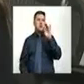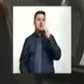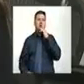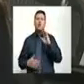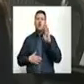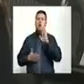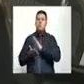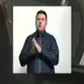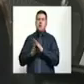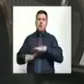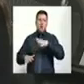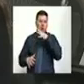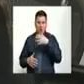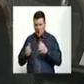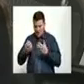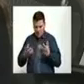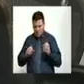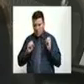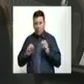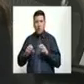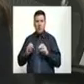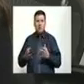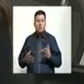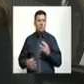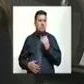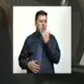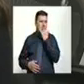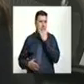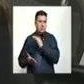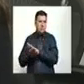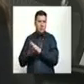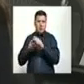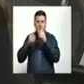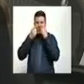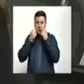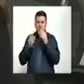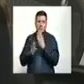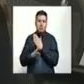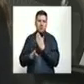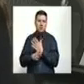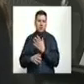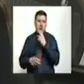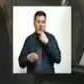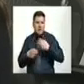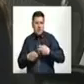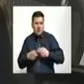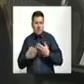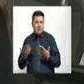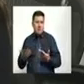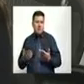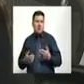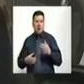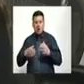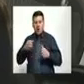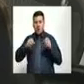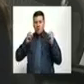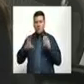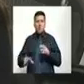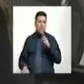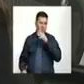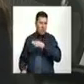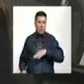paz y que los campesinos hoy, en resultado de la paz de Santos, lo que estén pasando son dificultades y teniendo que botar la leche porque